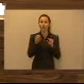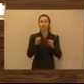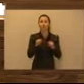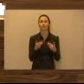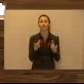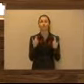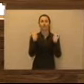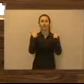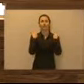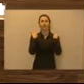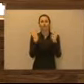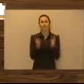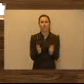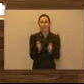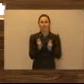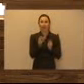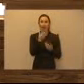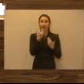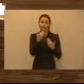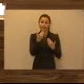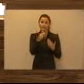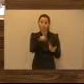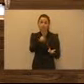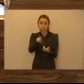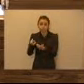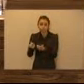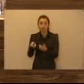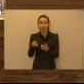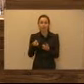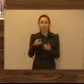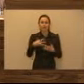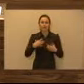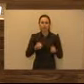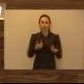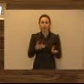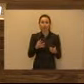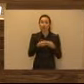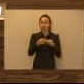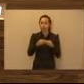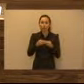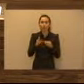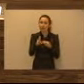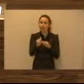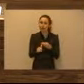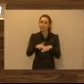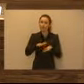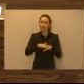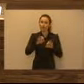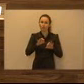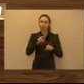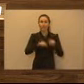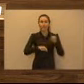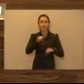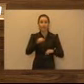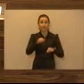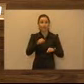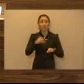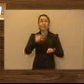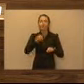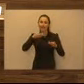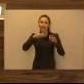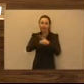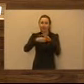dan soporte al sistema sanitario público. Los usuarios tienen derecho a saber en qué medida pueden acceder, porque son